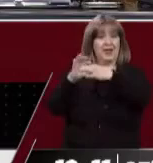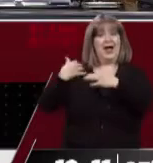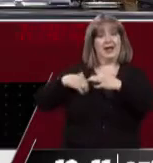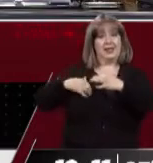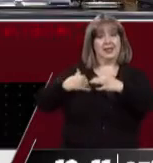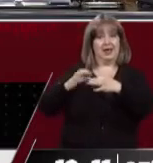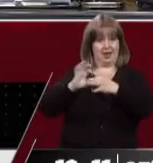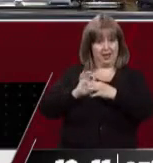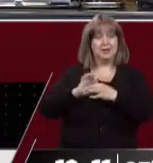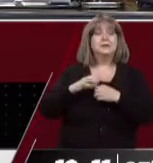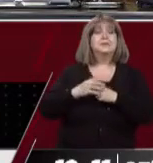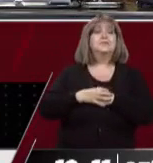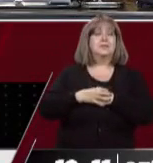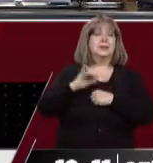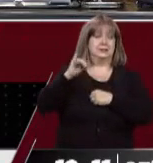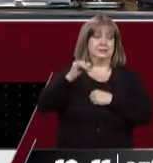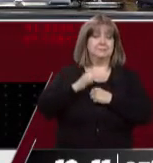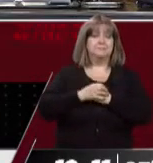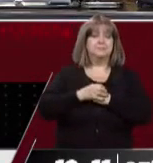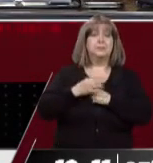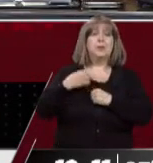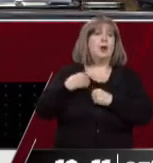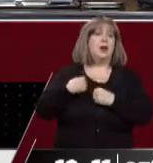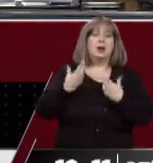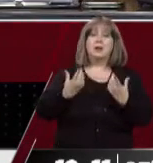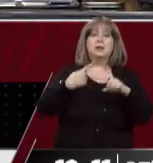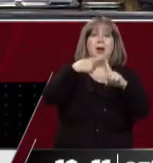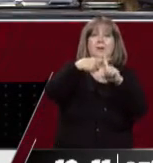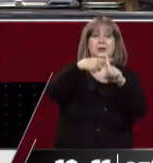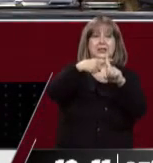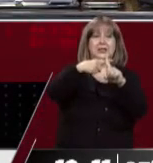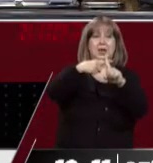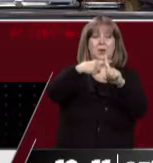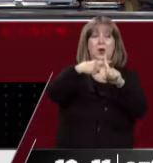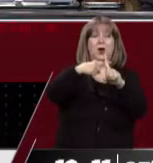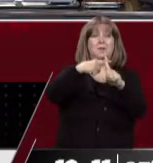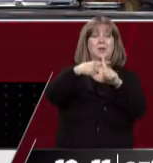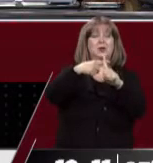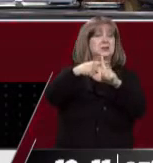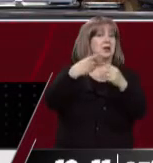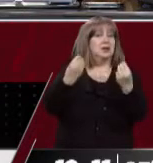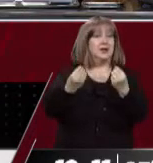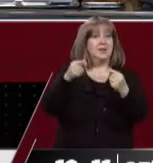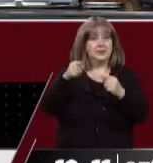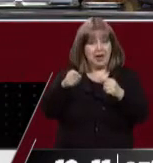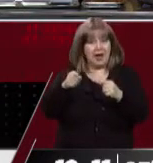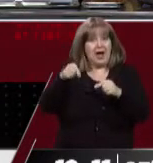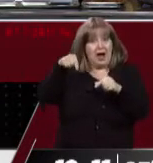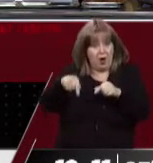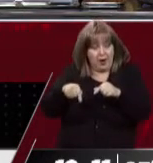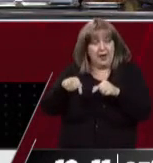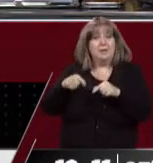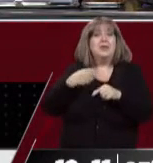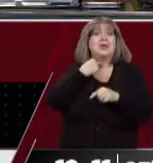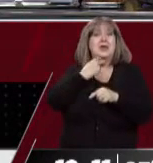Exacto. Exactamente. Lo que nosotros tenemos muy positivo es que Beni está arrancando con su tratamiento, está arrancando con